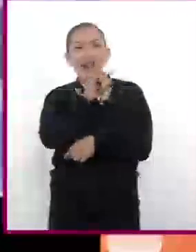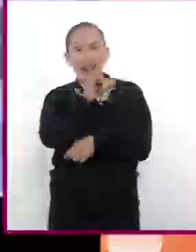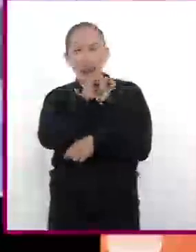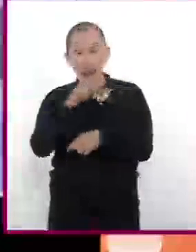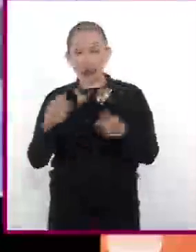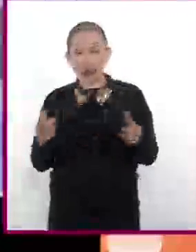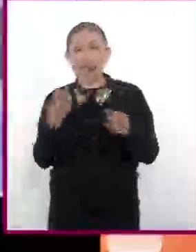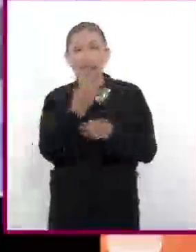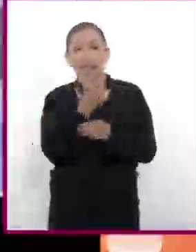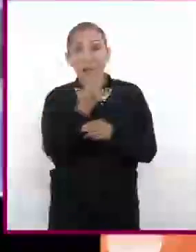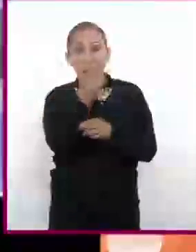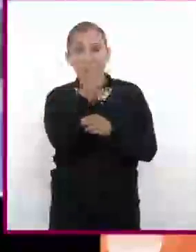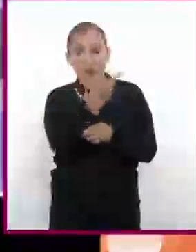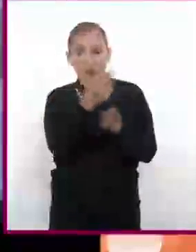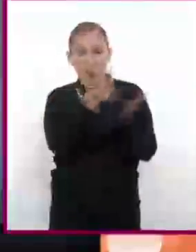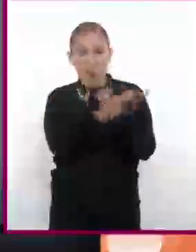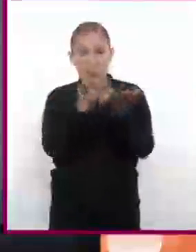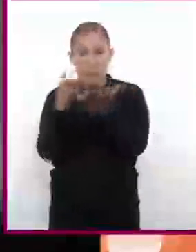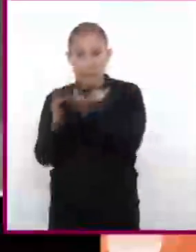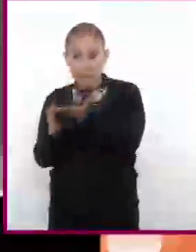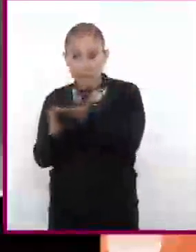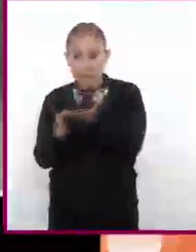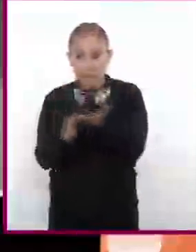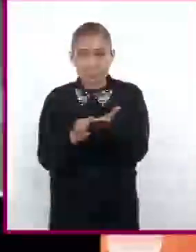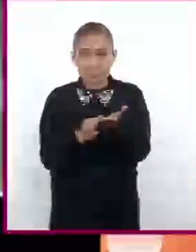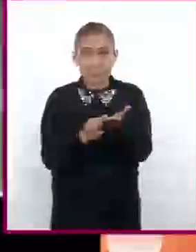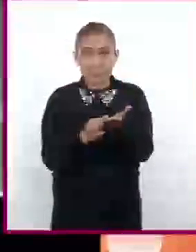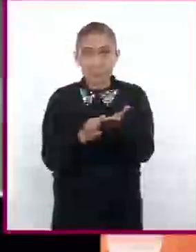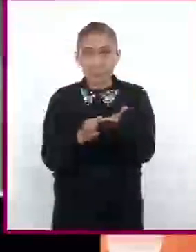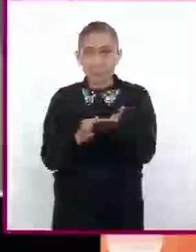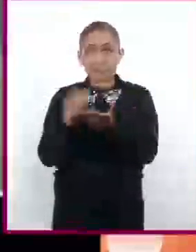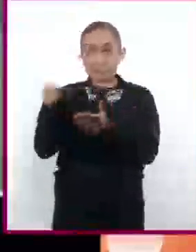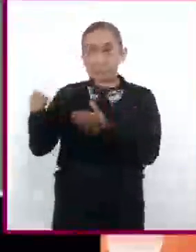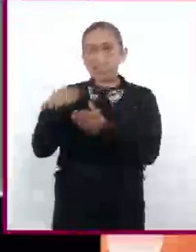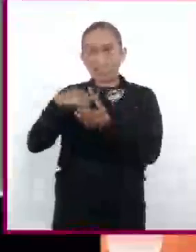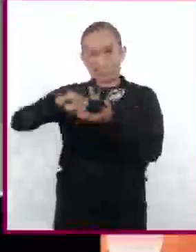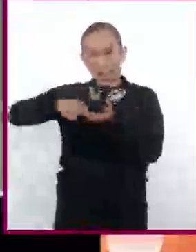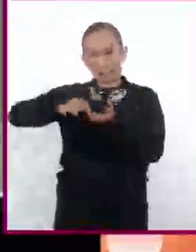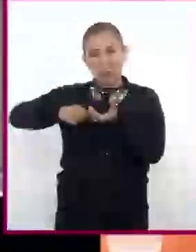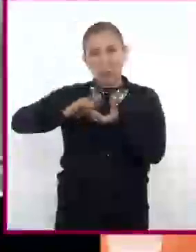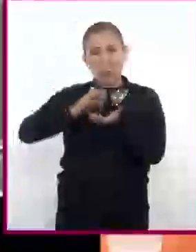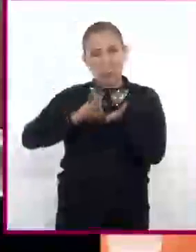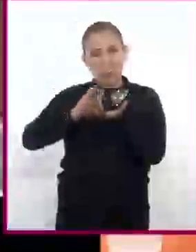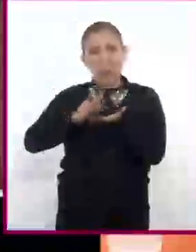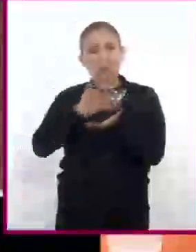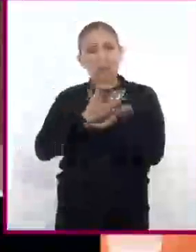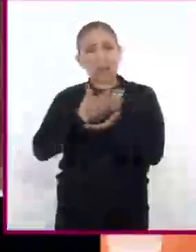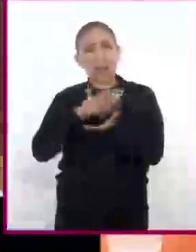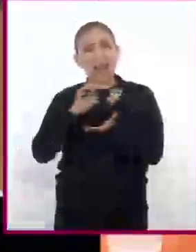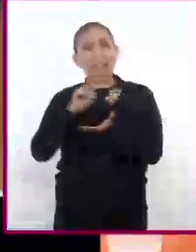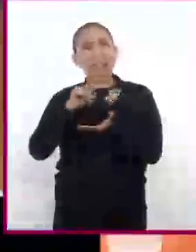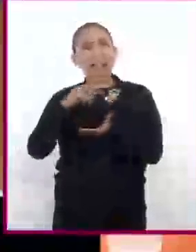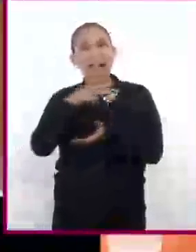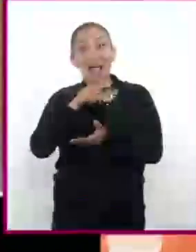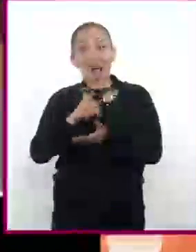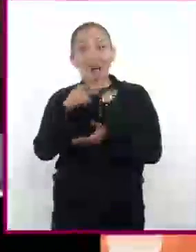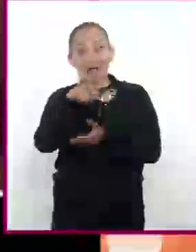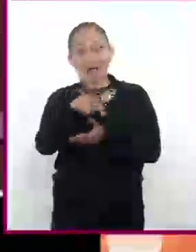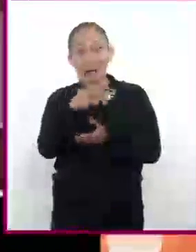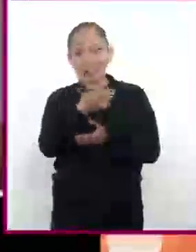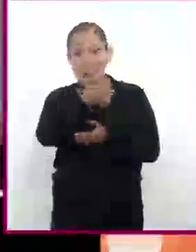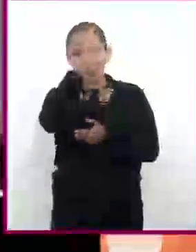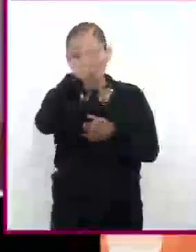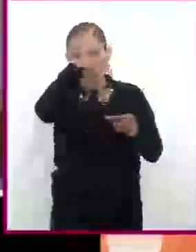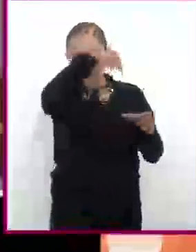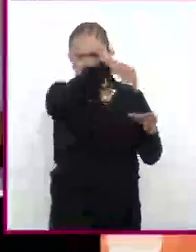que necesitamos son dos metales. Los sacapuntas metálicos, por ejemplo, suelen estar fabricados con estaño. Este será nuestro